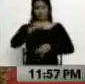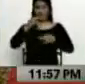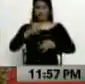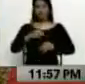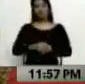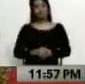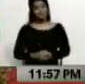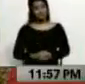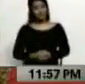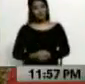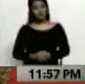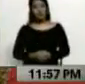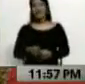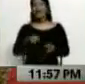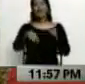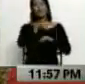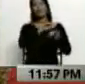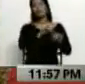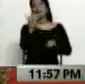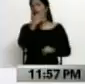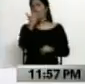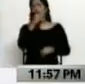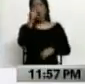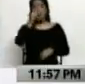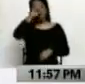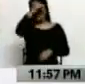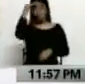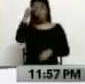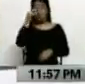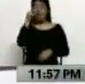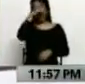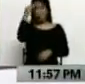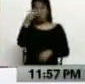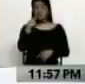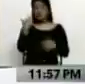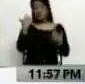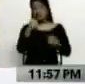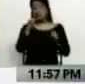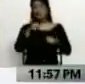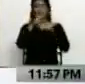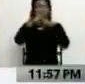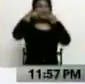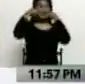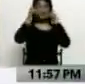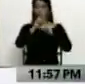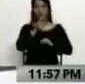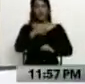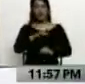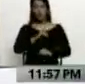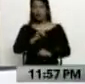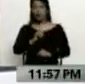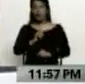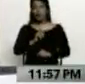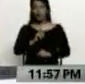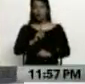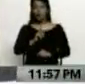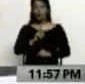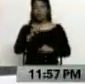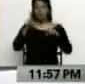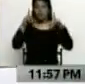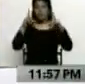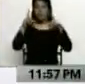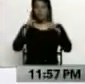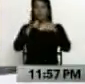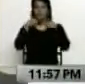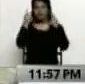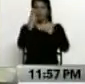Ah no les queda otro que reírse de ellos mismos Aunque el mismo Julio Borges para Julio Borges le costó brindar una sonrisa a los camarógrafos